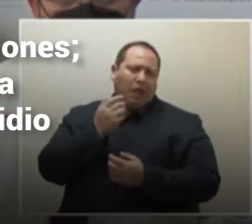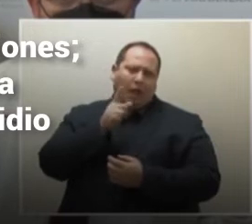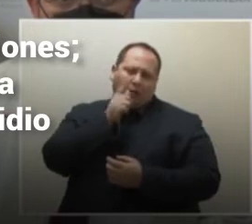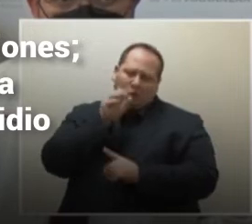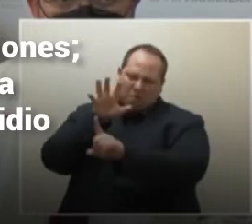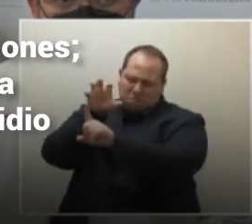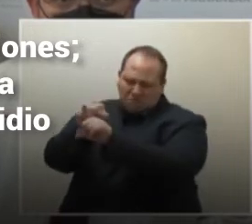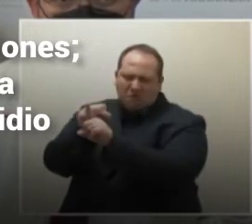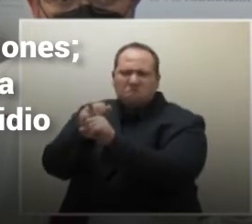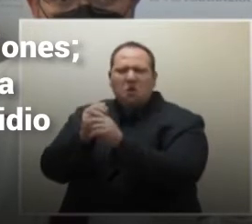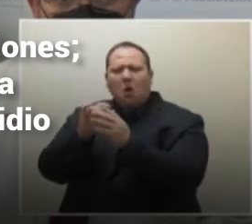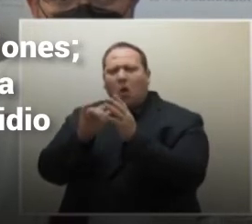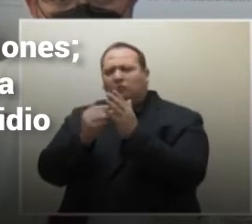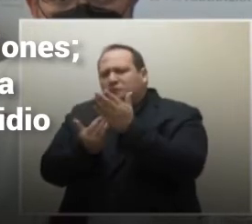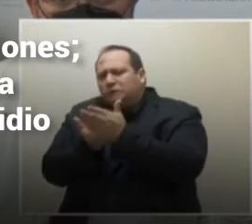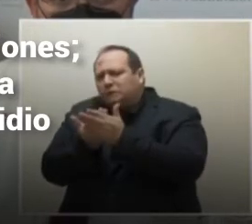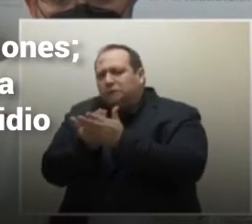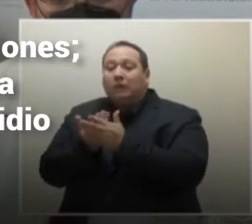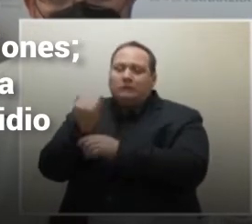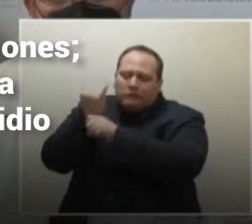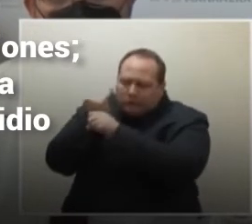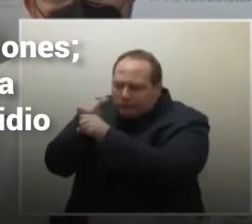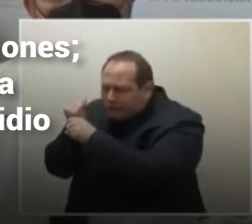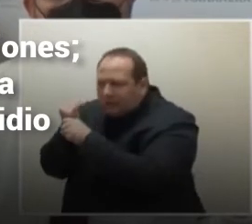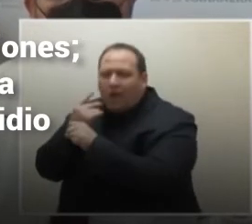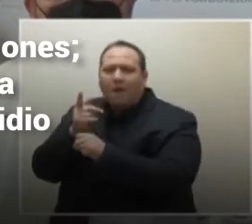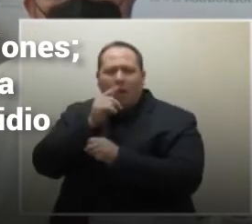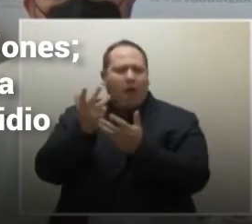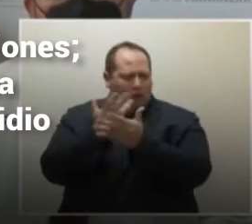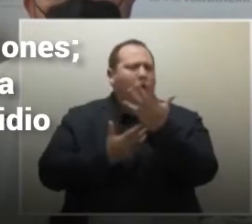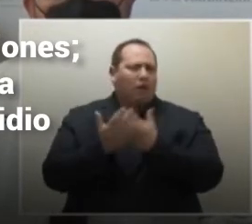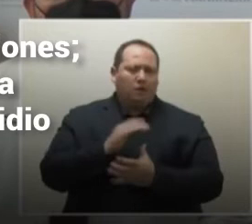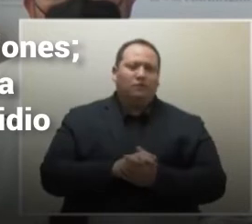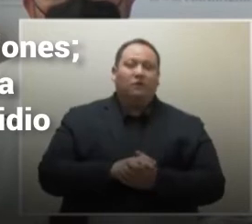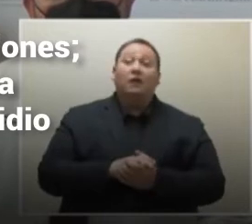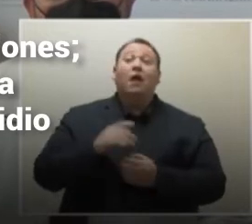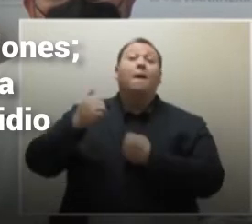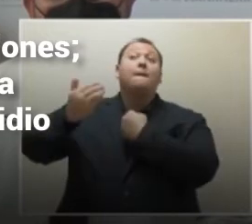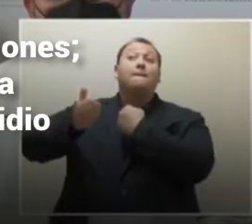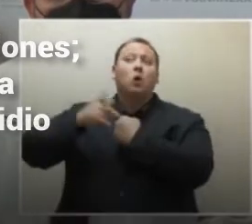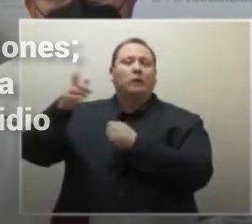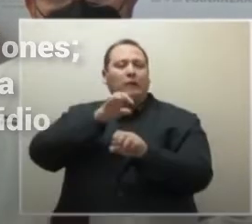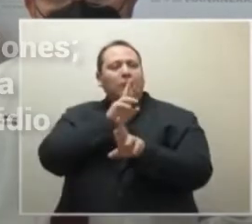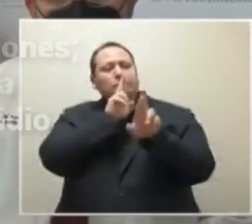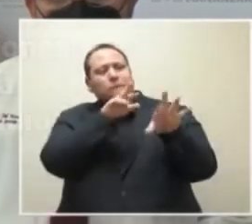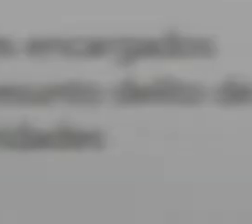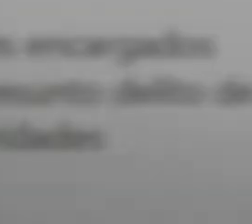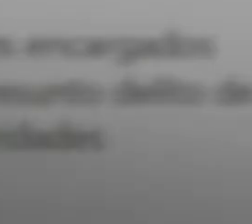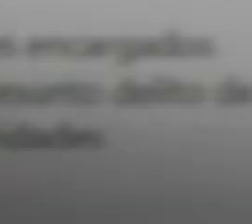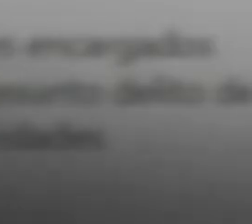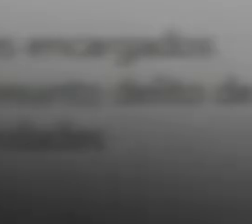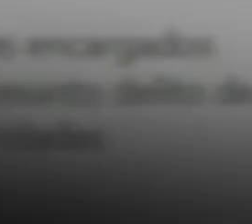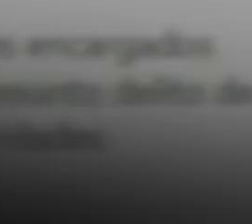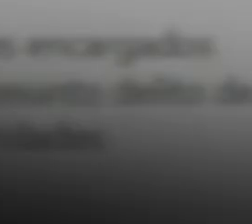Fiscalía. Son parte de todas las líneas de investigación que está realizando la Fiscalía y la misma dará un reporte específico. Por lo